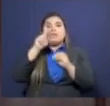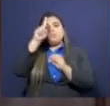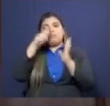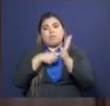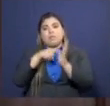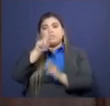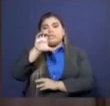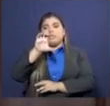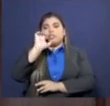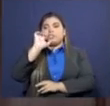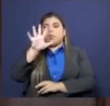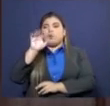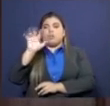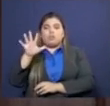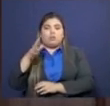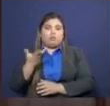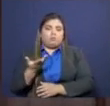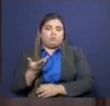vencido.